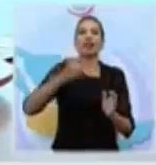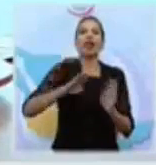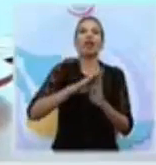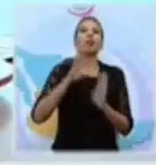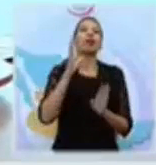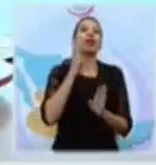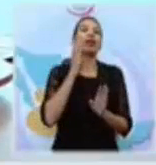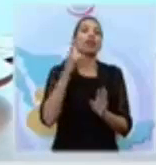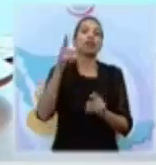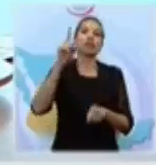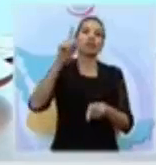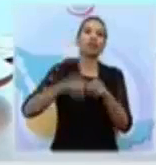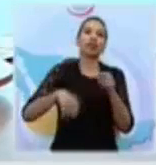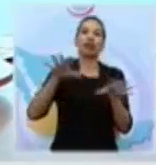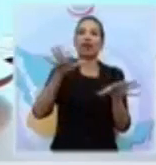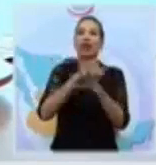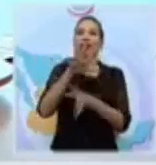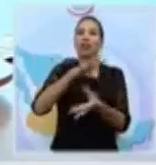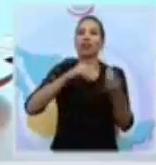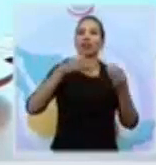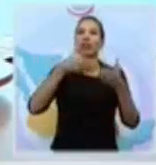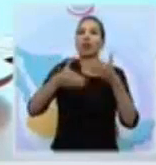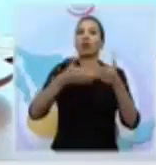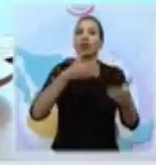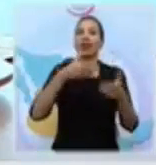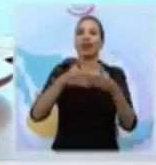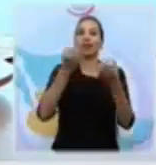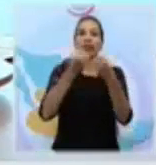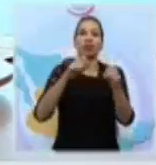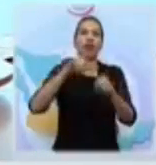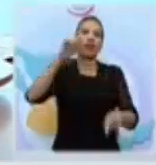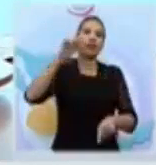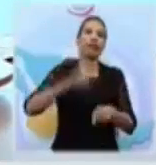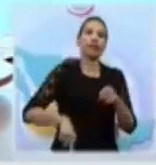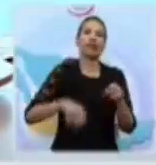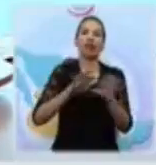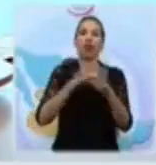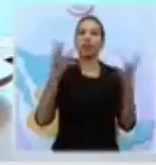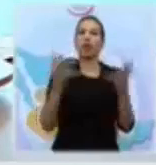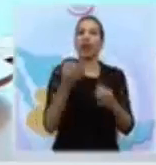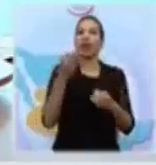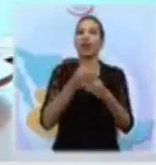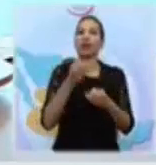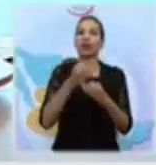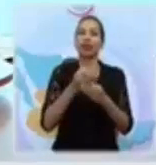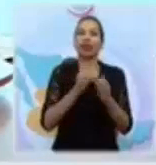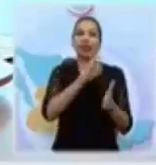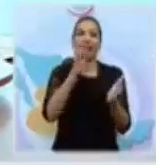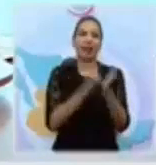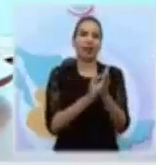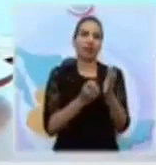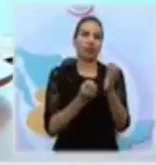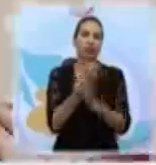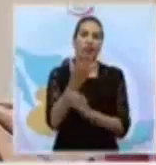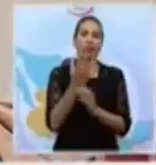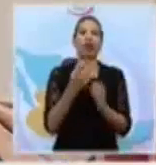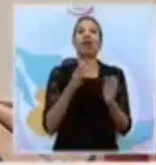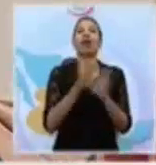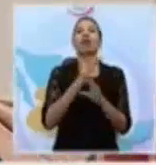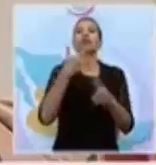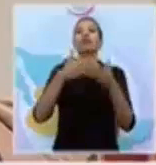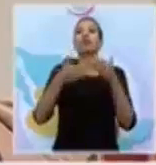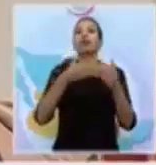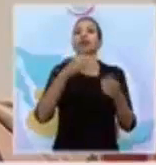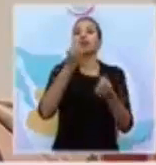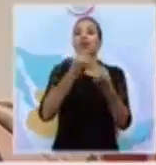y por tanto a favor del modelo social único, derogando en los hechos esta ley. Ese modelo social único